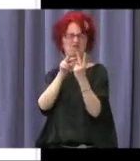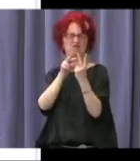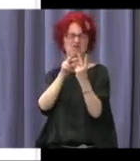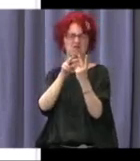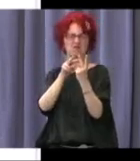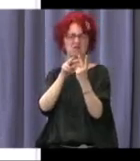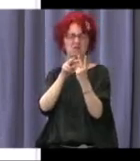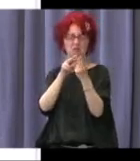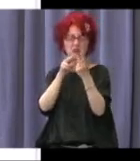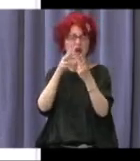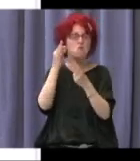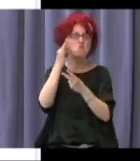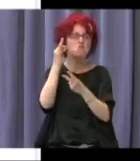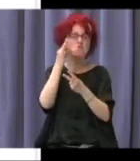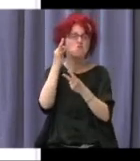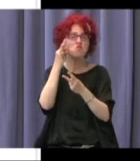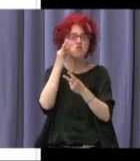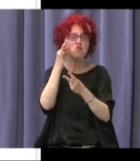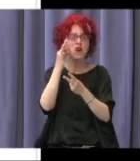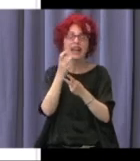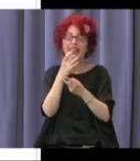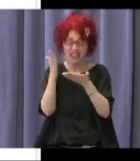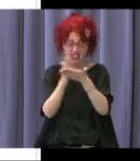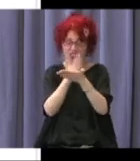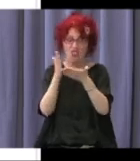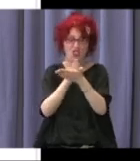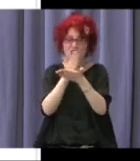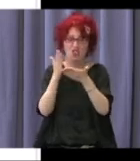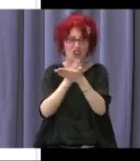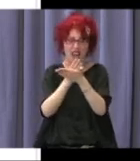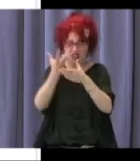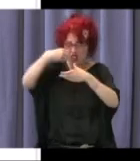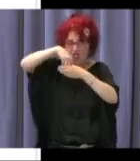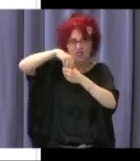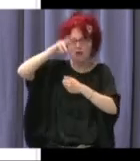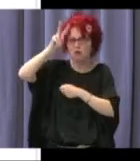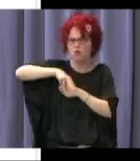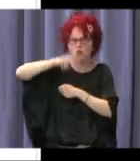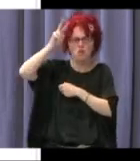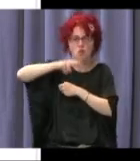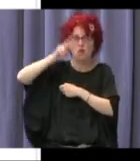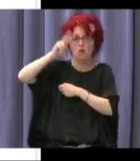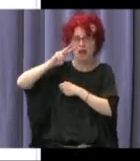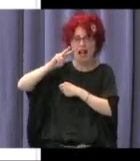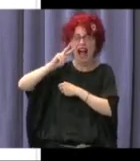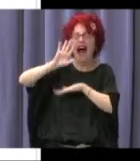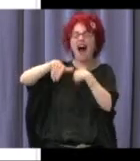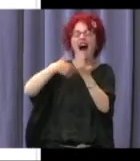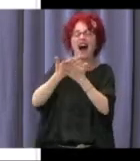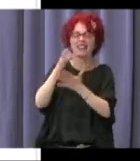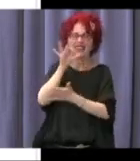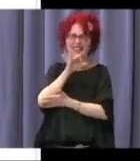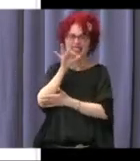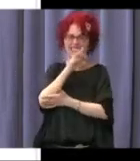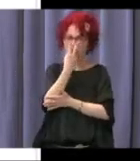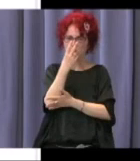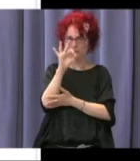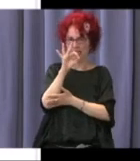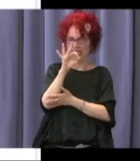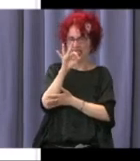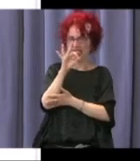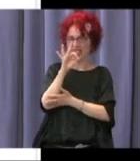pues no aparecen mujeres en la enciclopedia hasta el siglo XX, ¿no? El marciano contaría esto. Pero este marciano escucharía a las